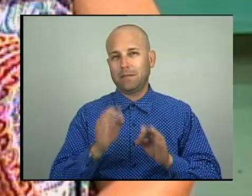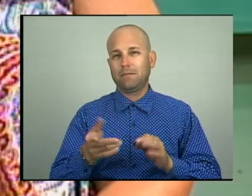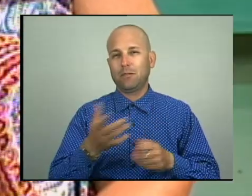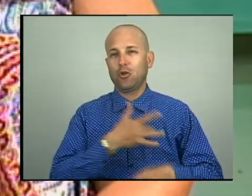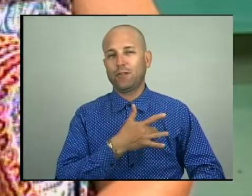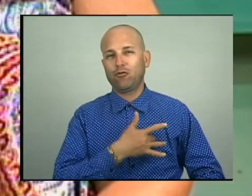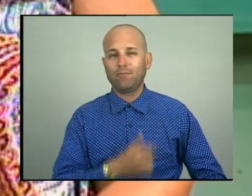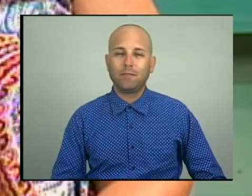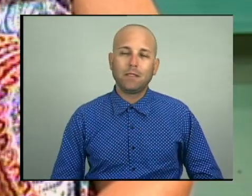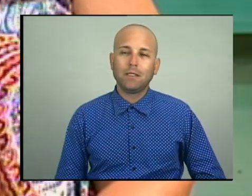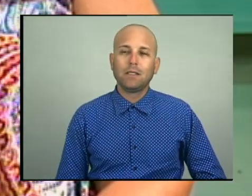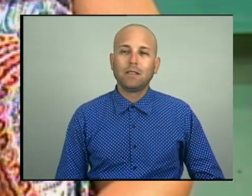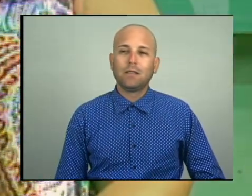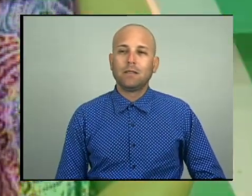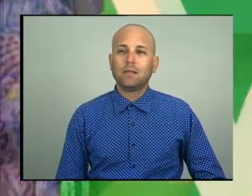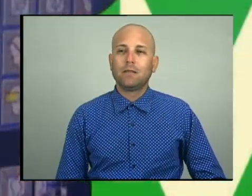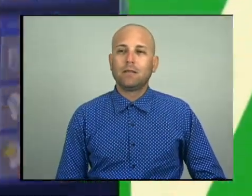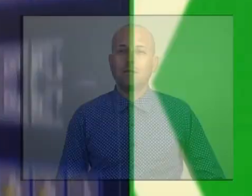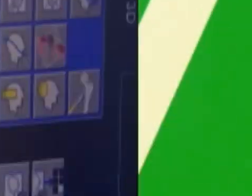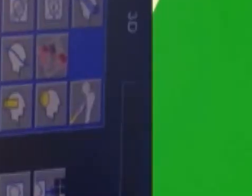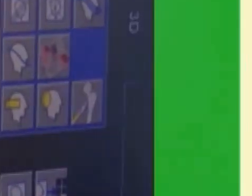Fallot.